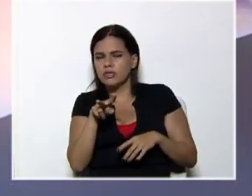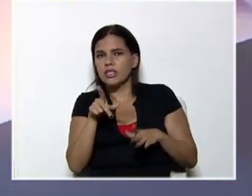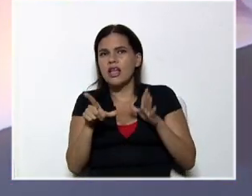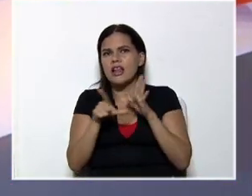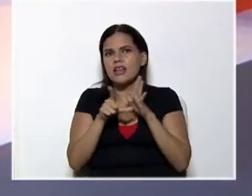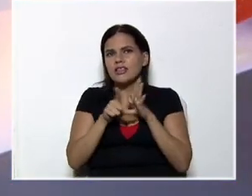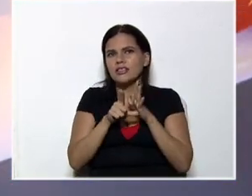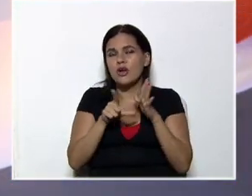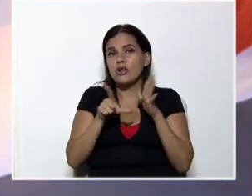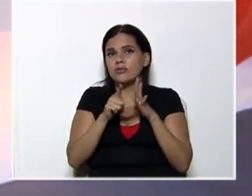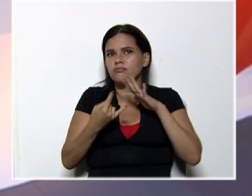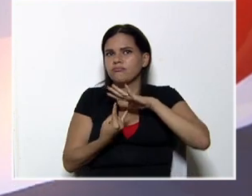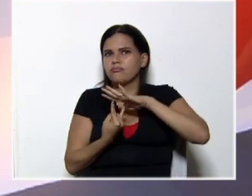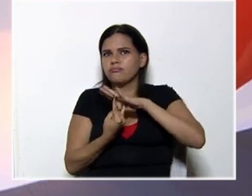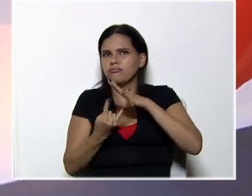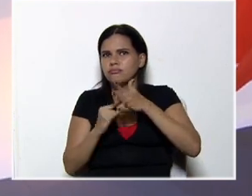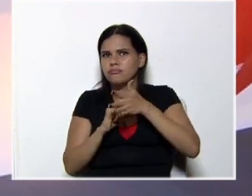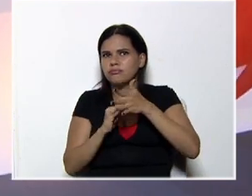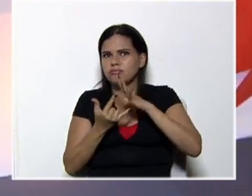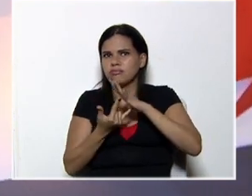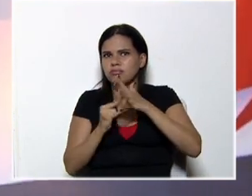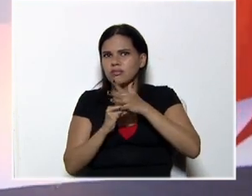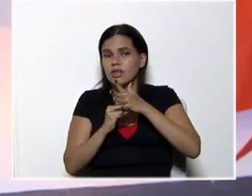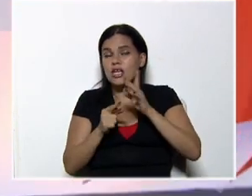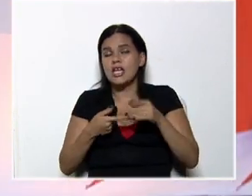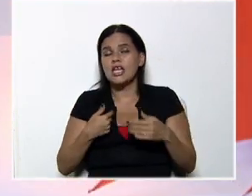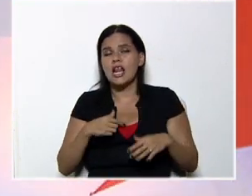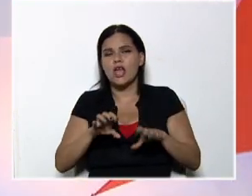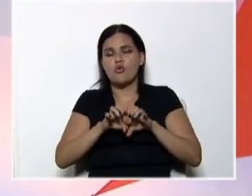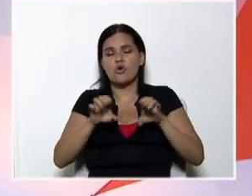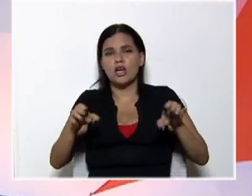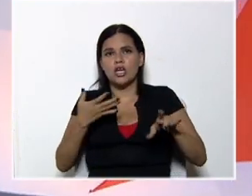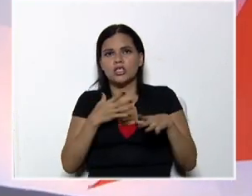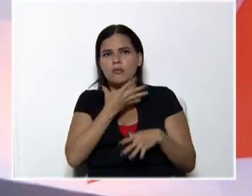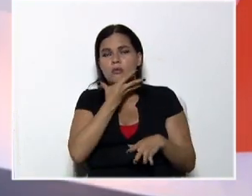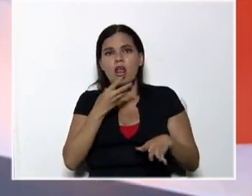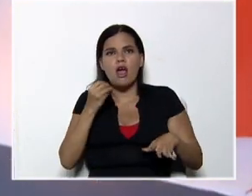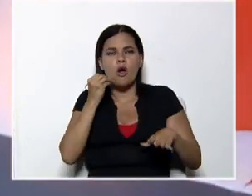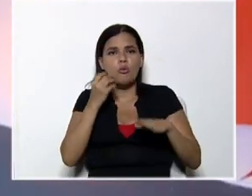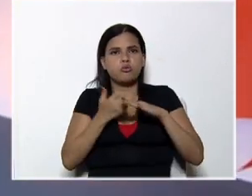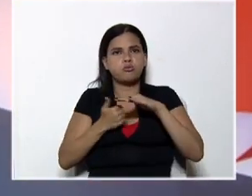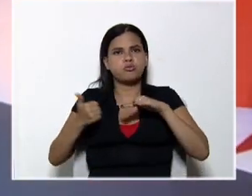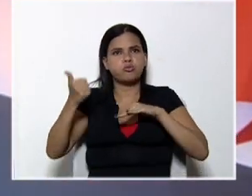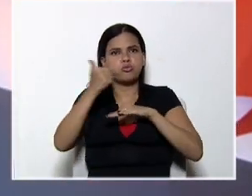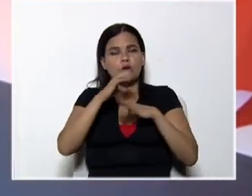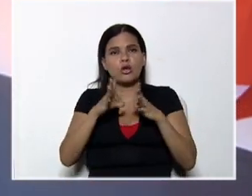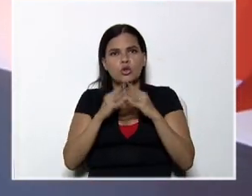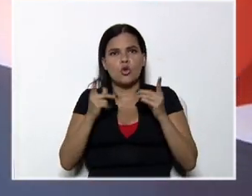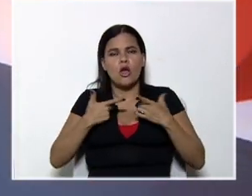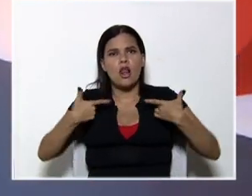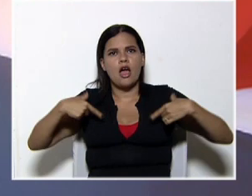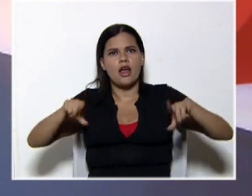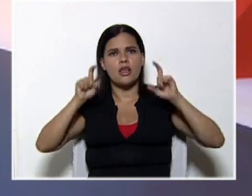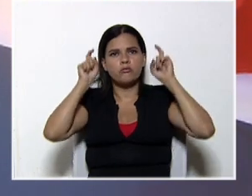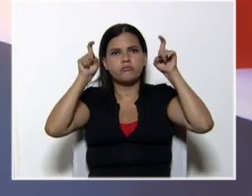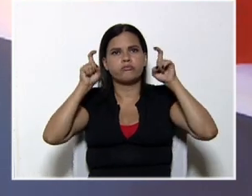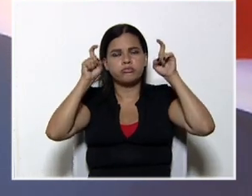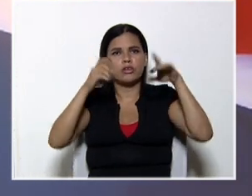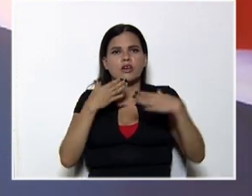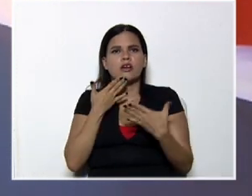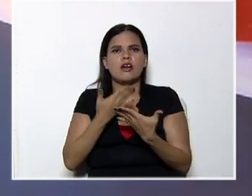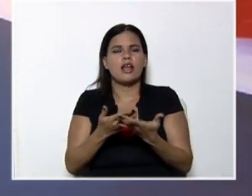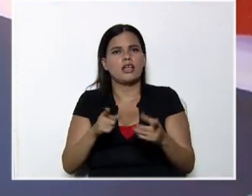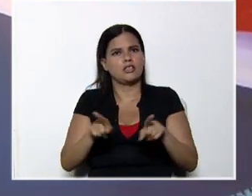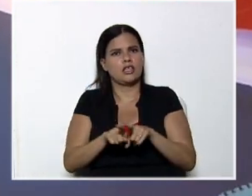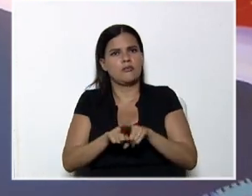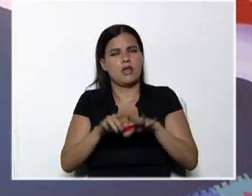técnica y, por supuesto, la educación para jóvenes y adultos en todas las áreas de formación. Gracias también a